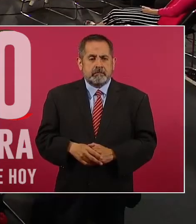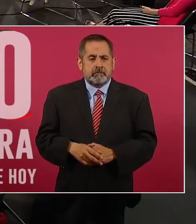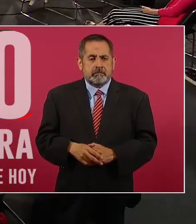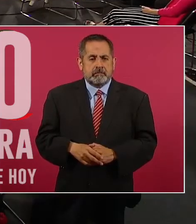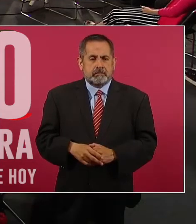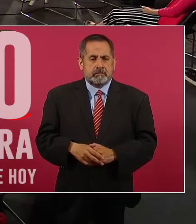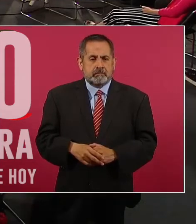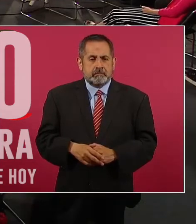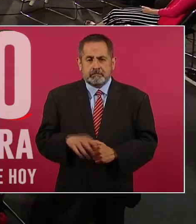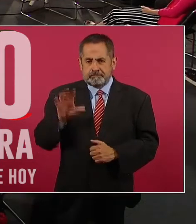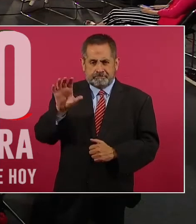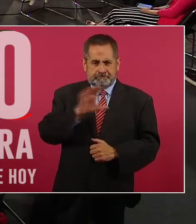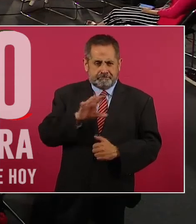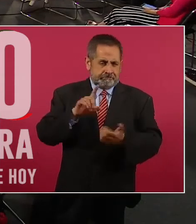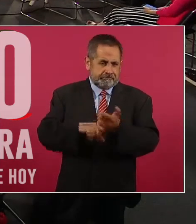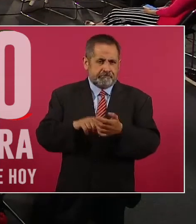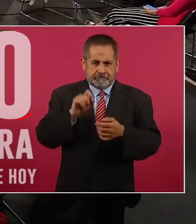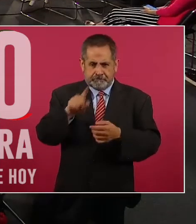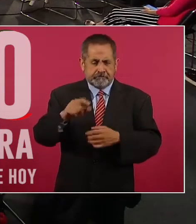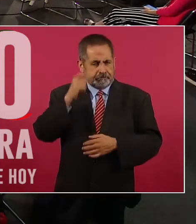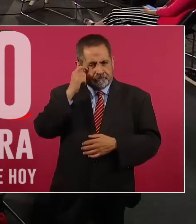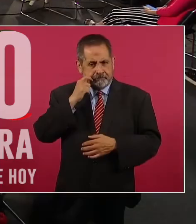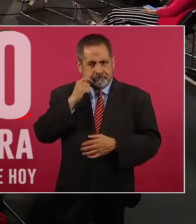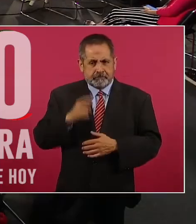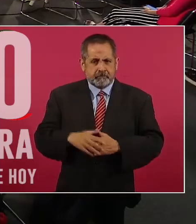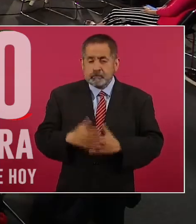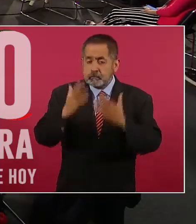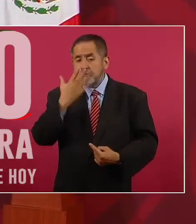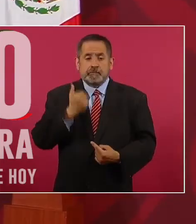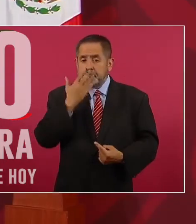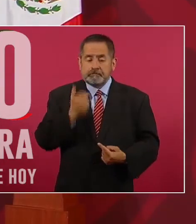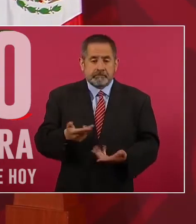Esas son las regiones de Guerrero. No hay pediatra.